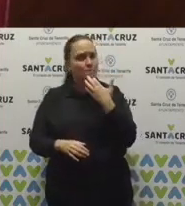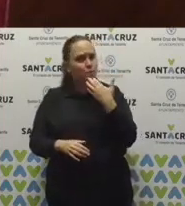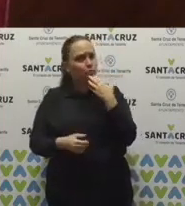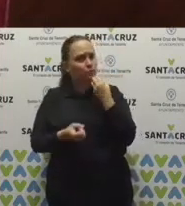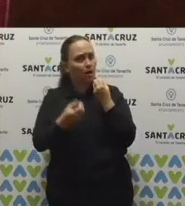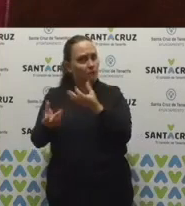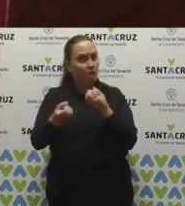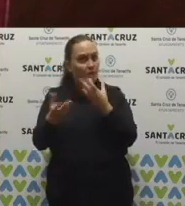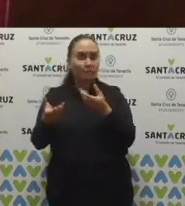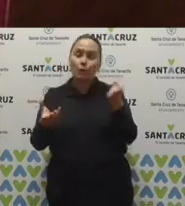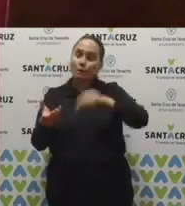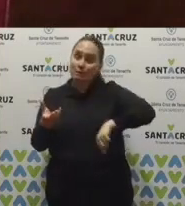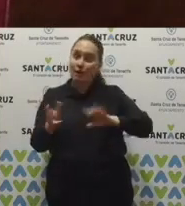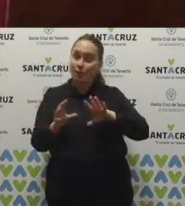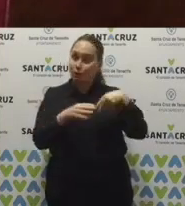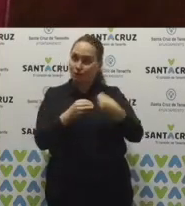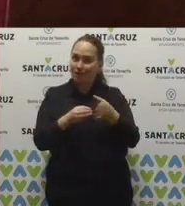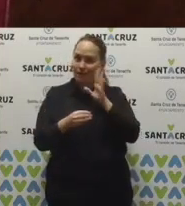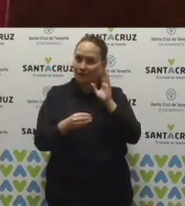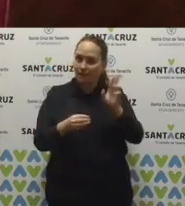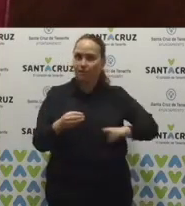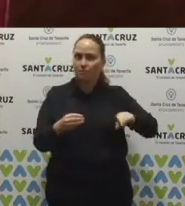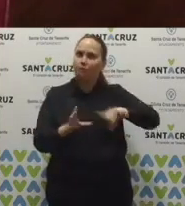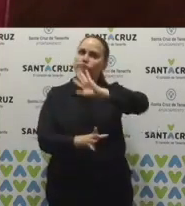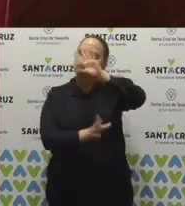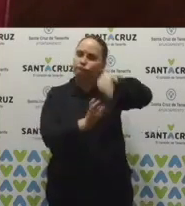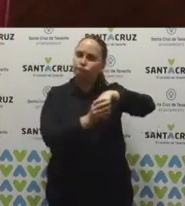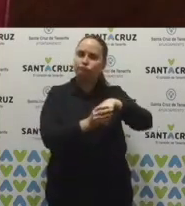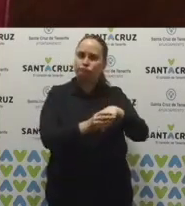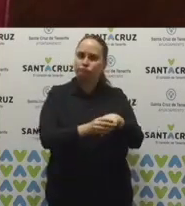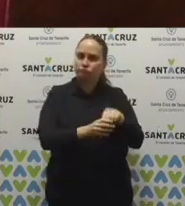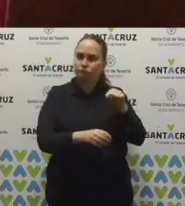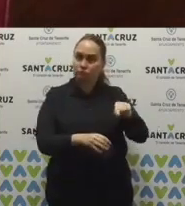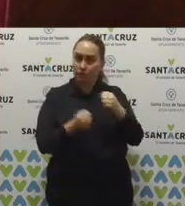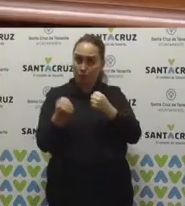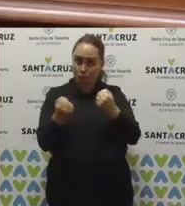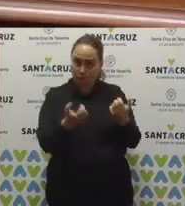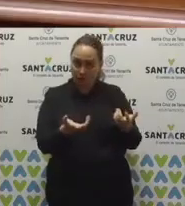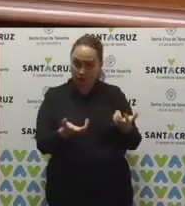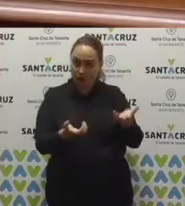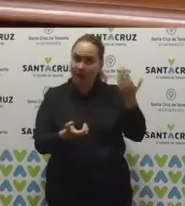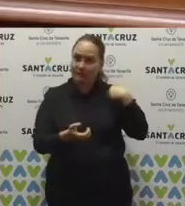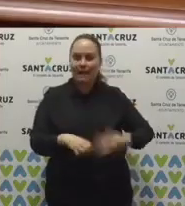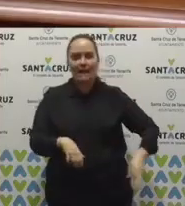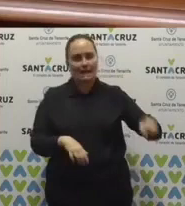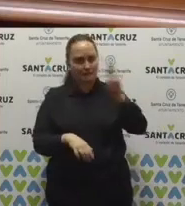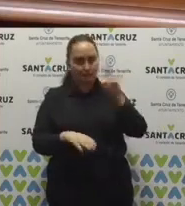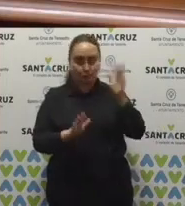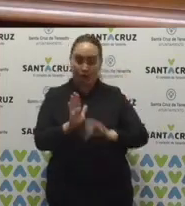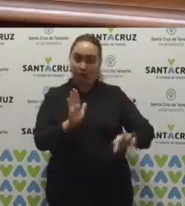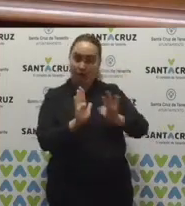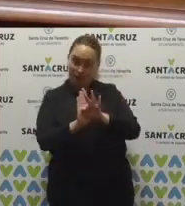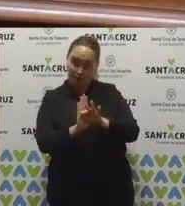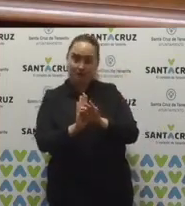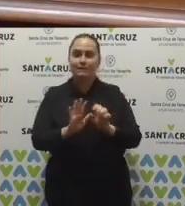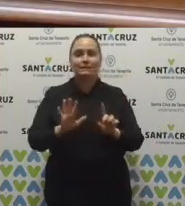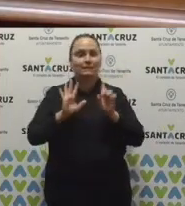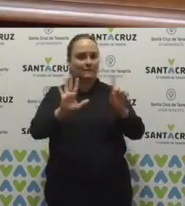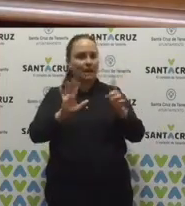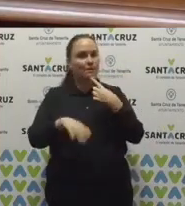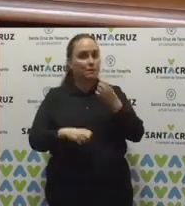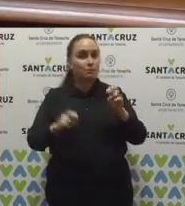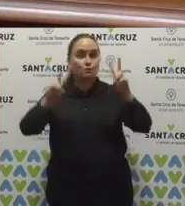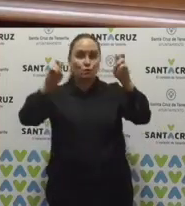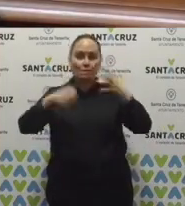también está reflejado en el documento que se aprobó como moción institucional en el punto número seis la nueva realidad de física de nuestra ciudad